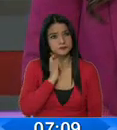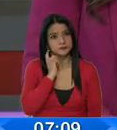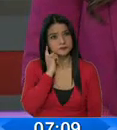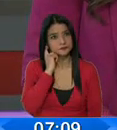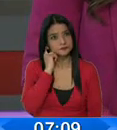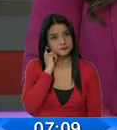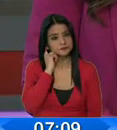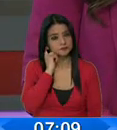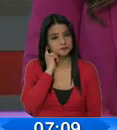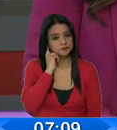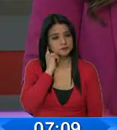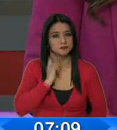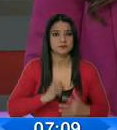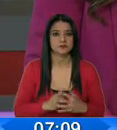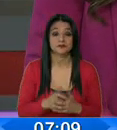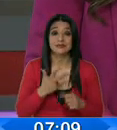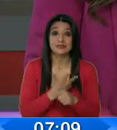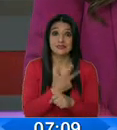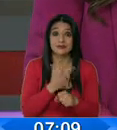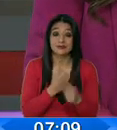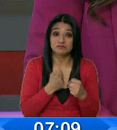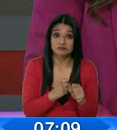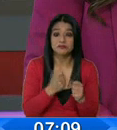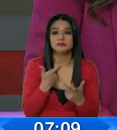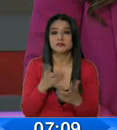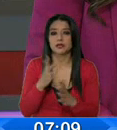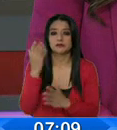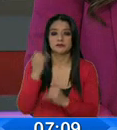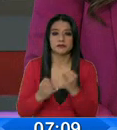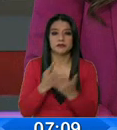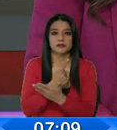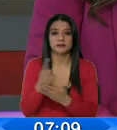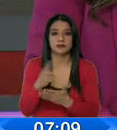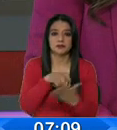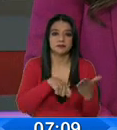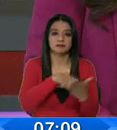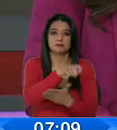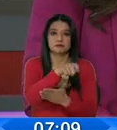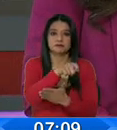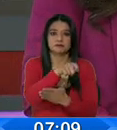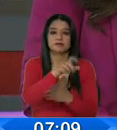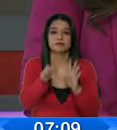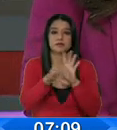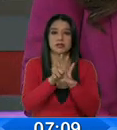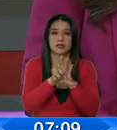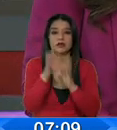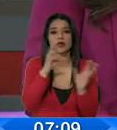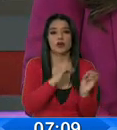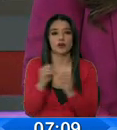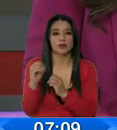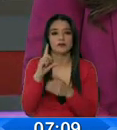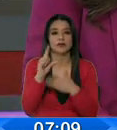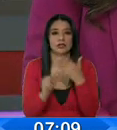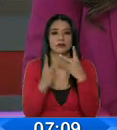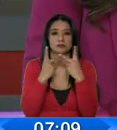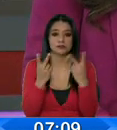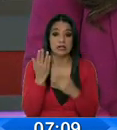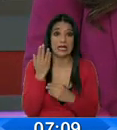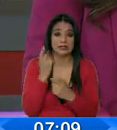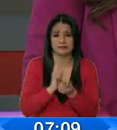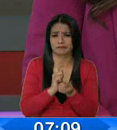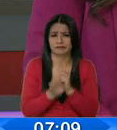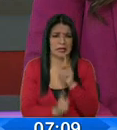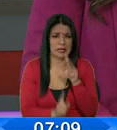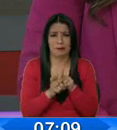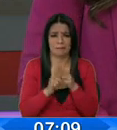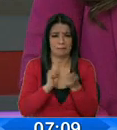Y en un tercer intento, el fin de semana se aprobó la Ley de Ordenamiento de Finanzas Públicas, la misma que presentó cambios a última hora. Ante esto, solo